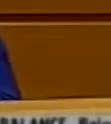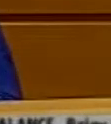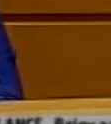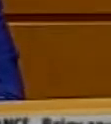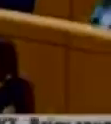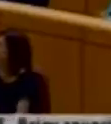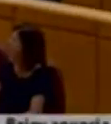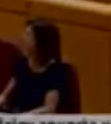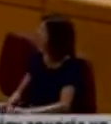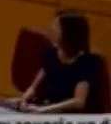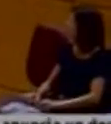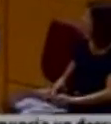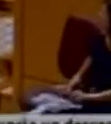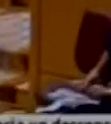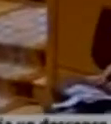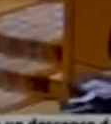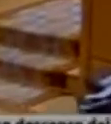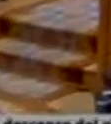señor Lara.